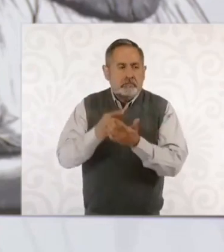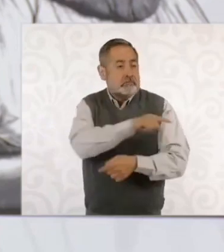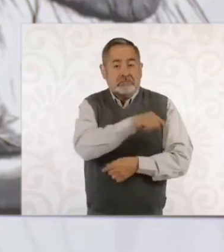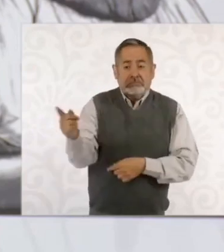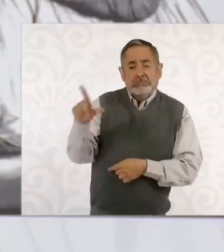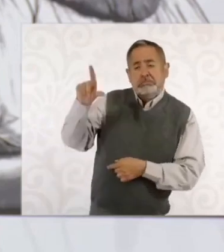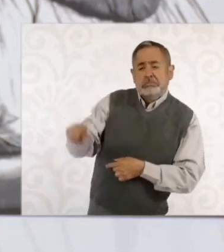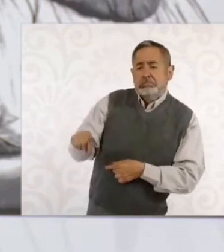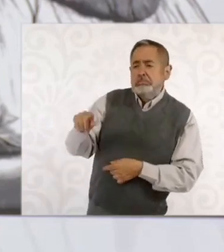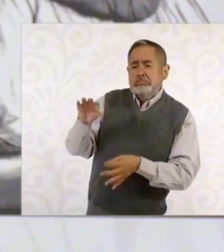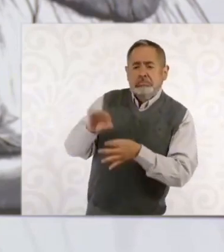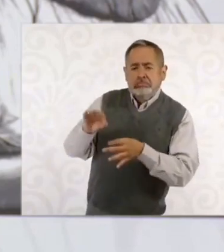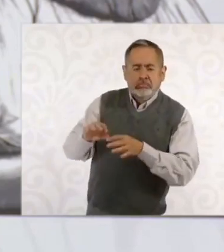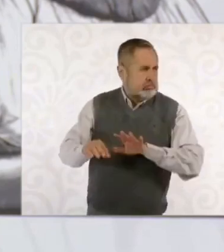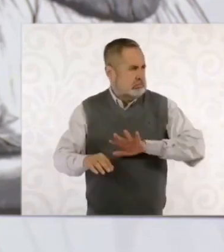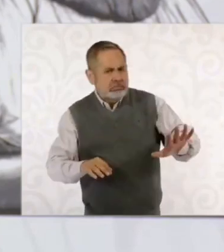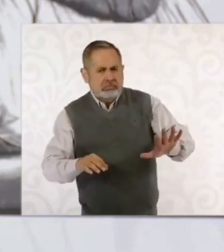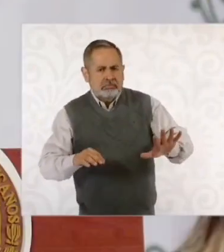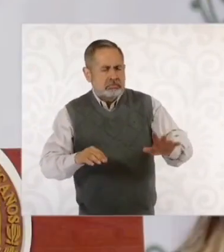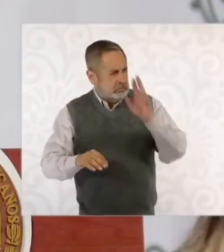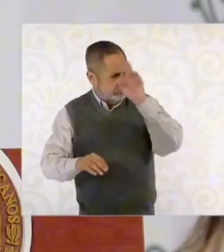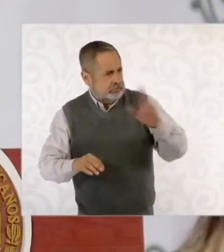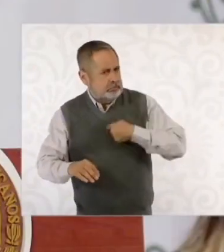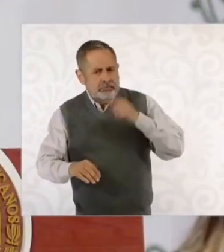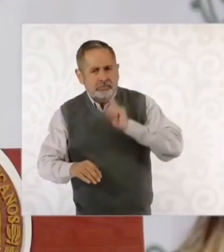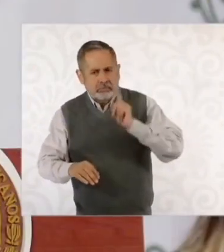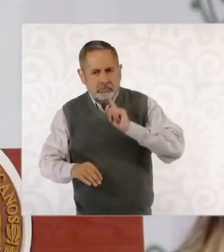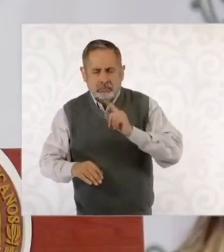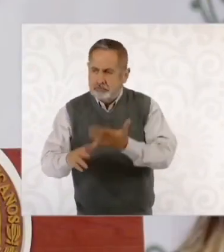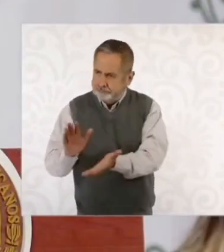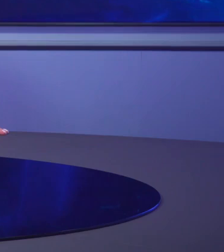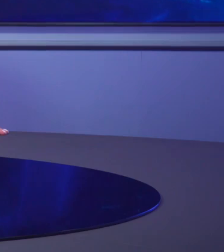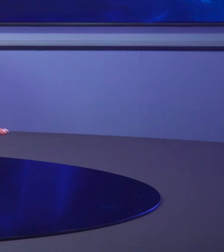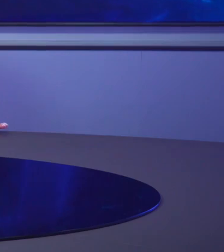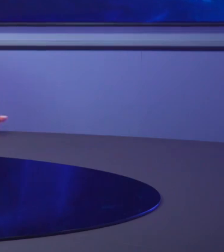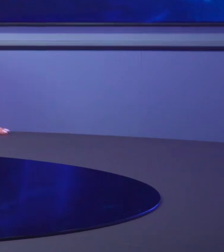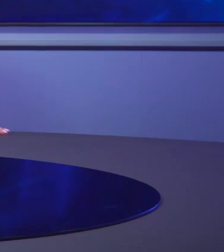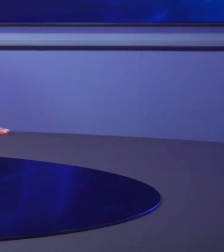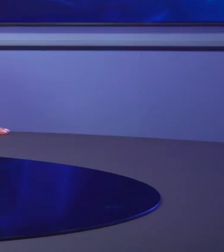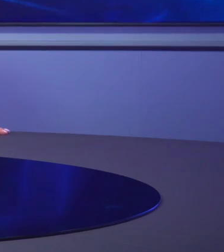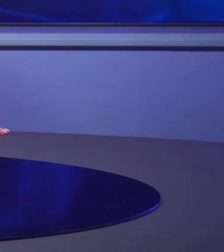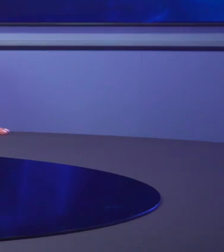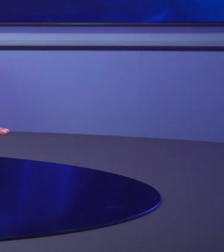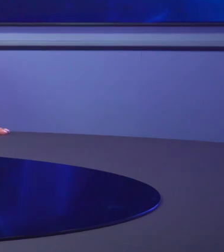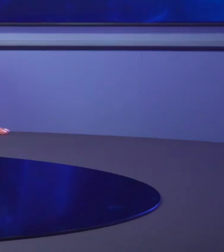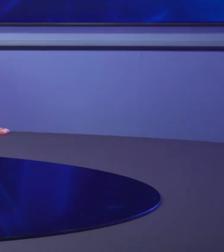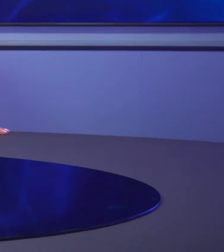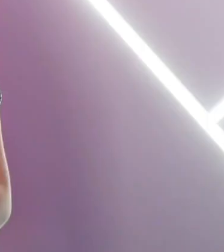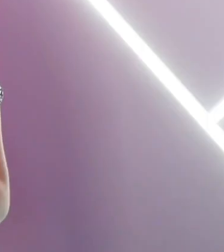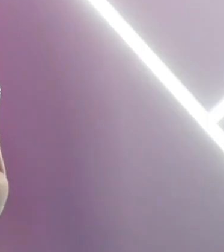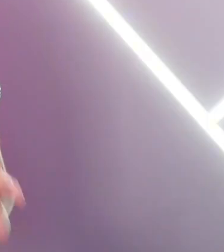minimizarla. Y eso tiene mucho mérito, mucho mérito. Vamos a los espectáculos con Aura